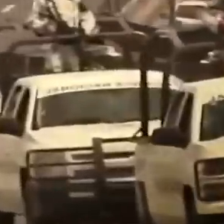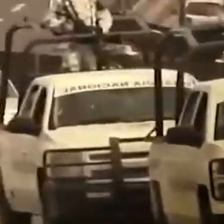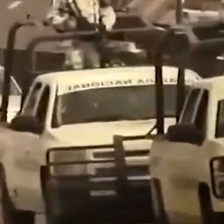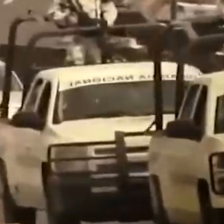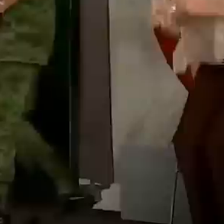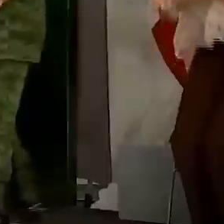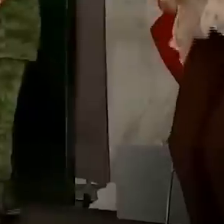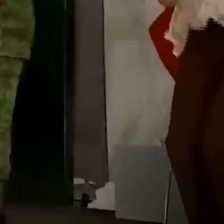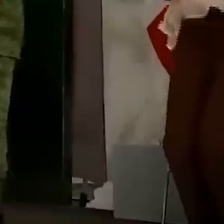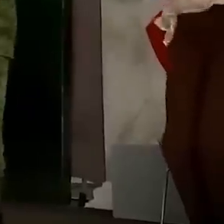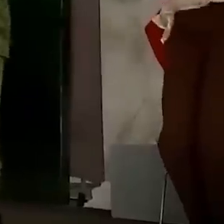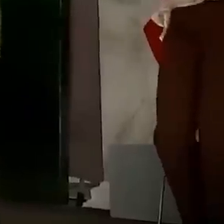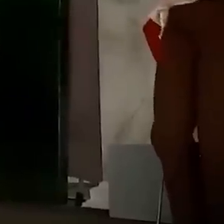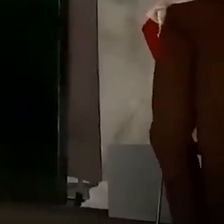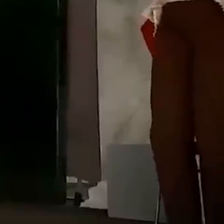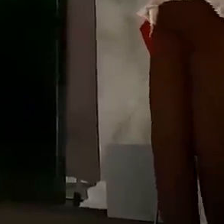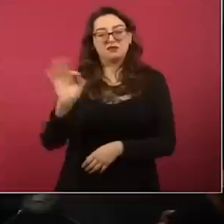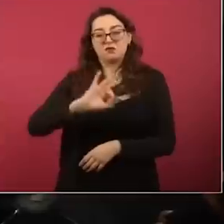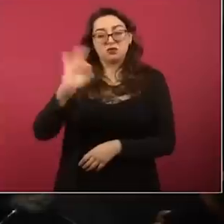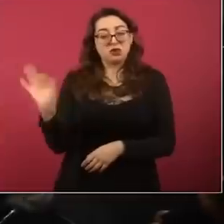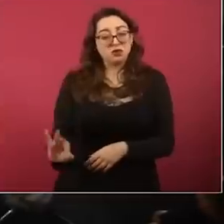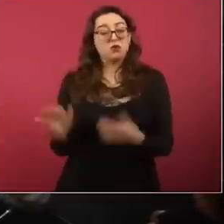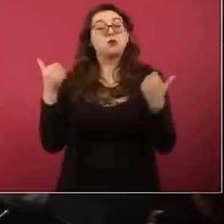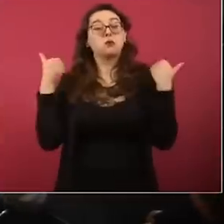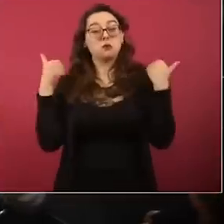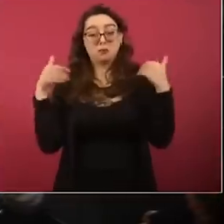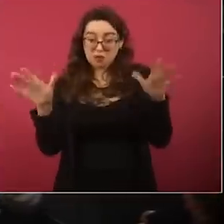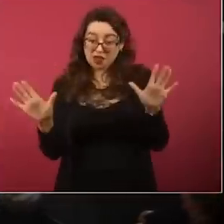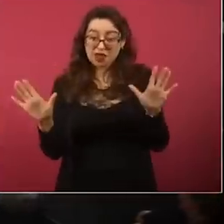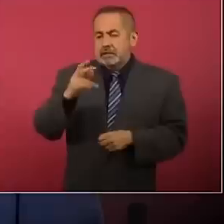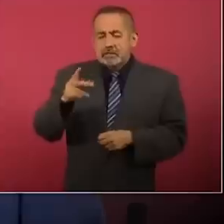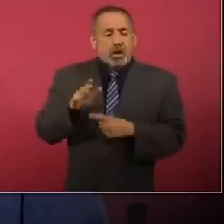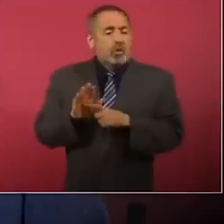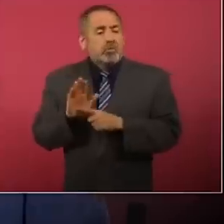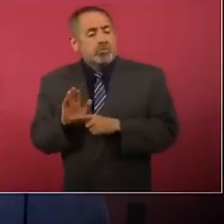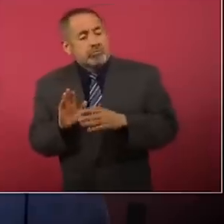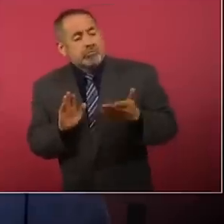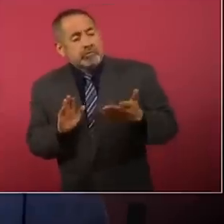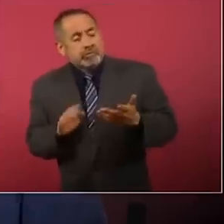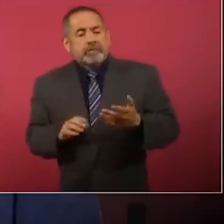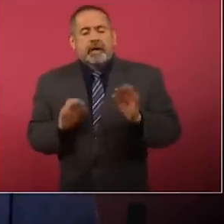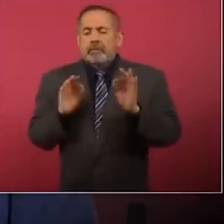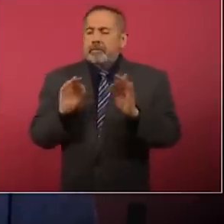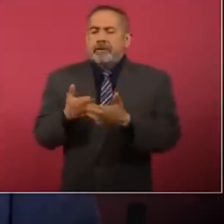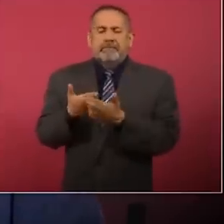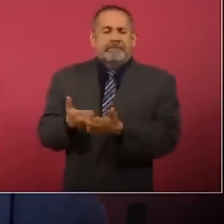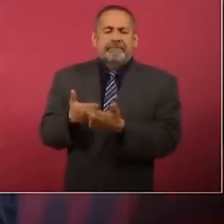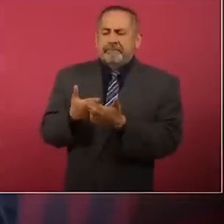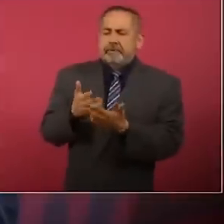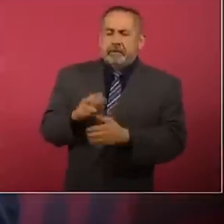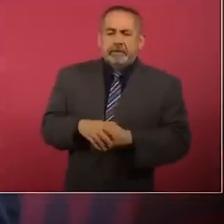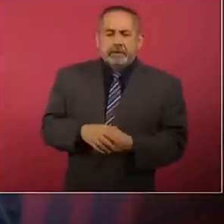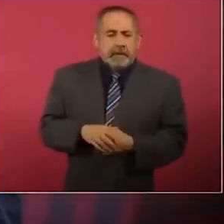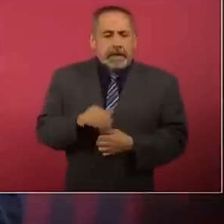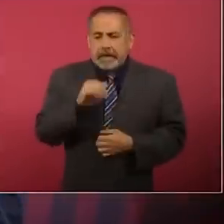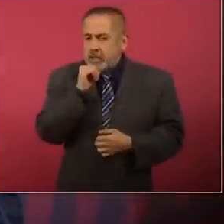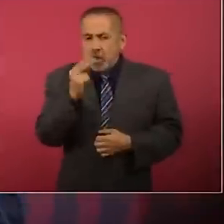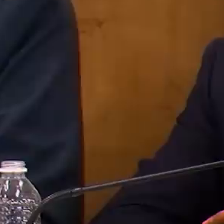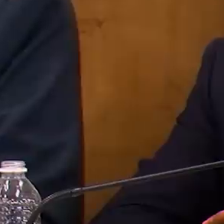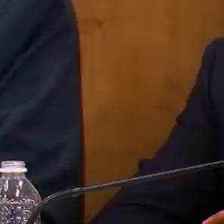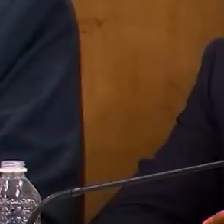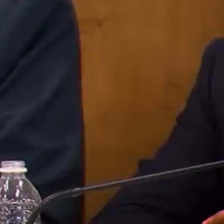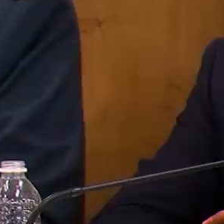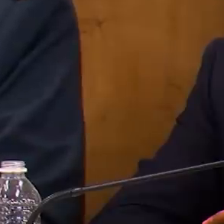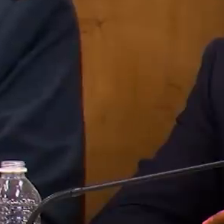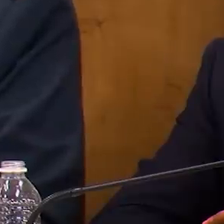caso de protección a los de uniforme verde olivo se dio en una Absurda defensa que hizo el presidente López Obrador del titular de